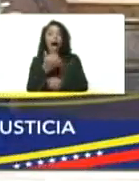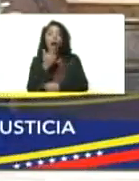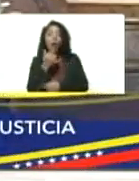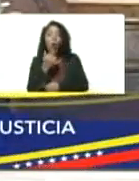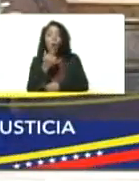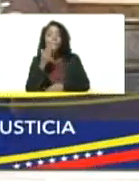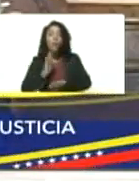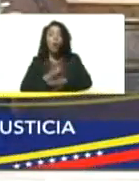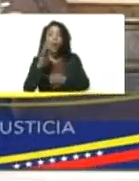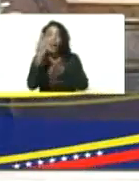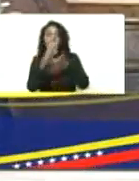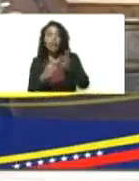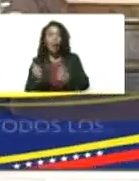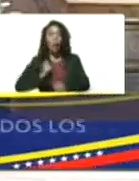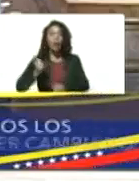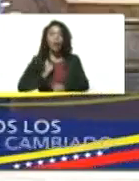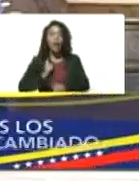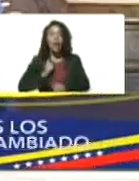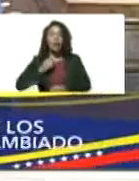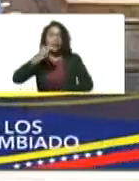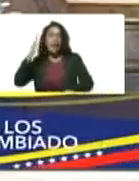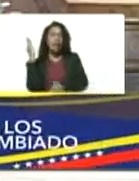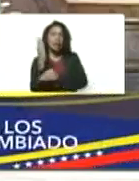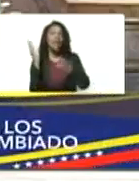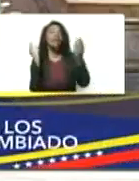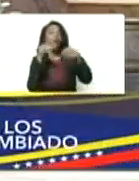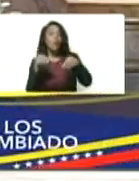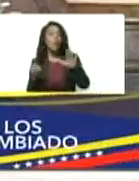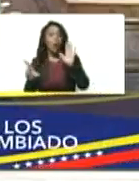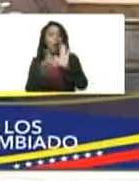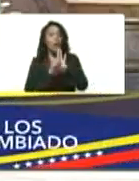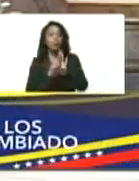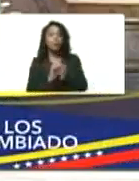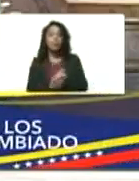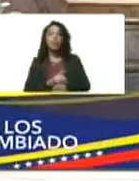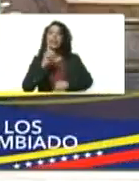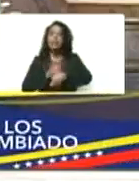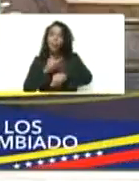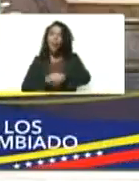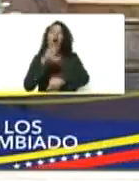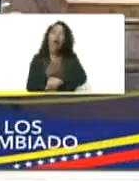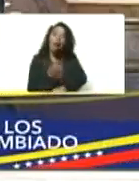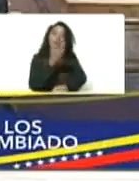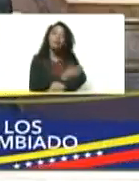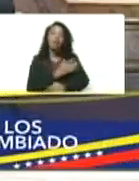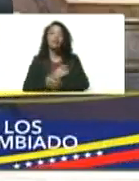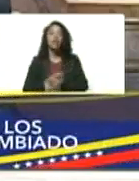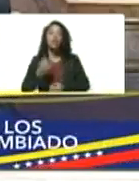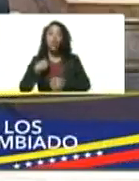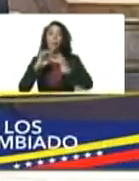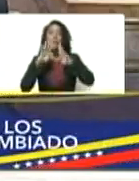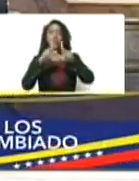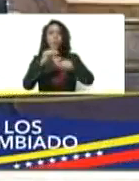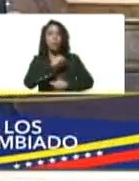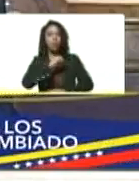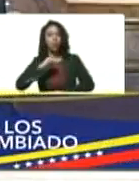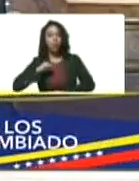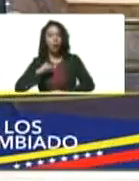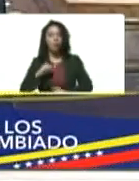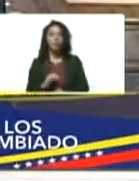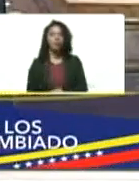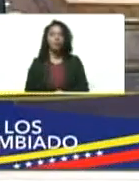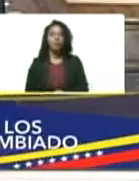la característica que sea se castigue de acuerdo a la ley a tiempo yo le conté en lo personal